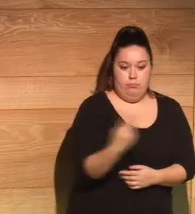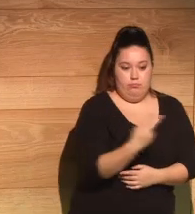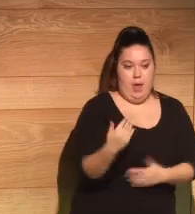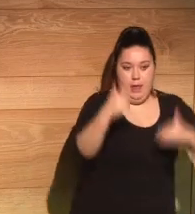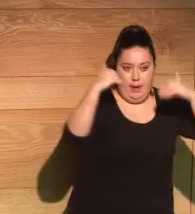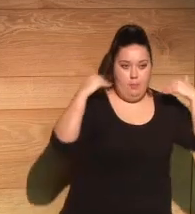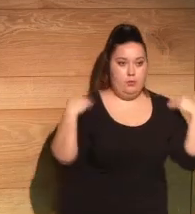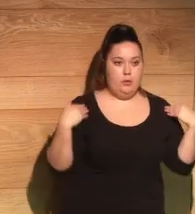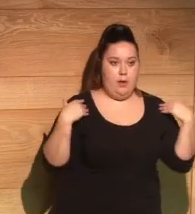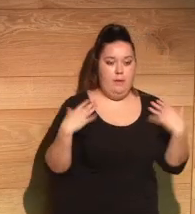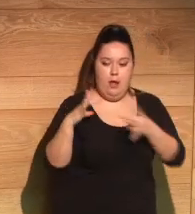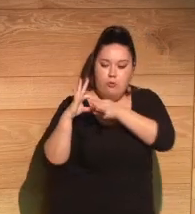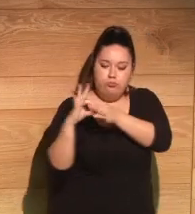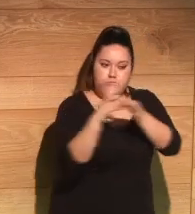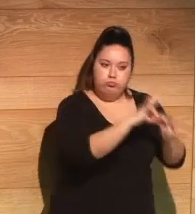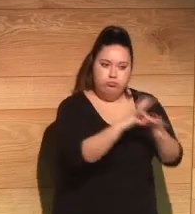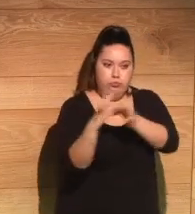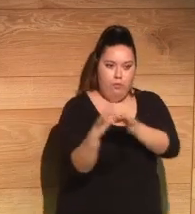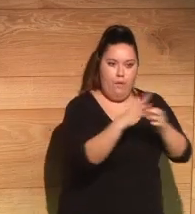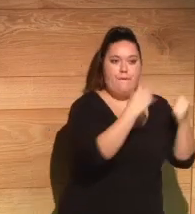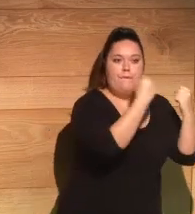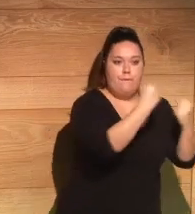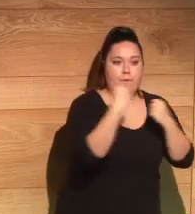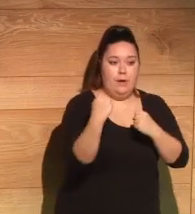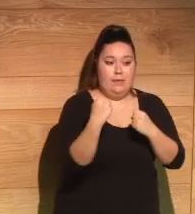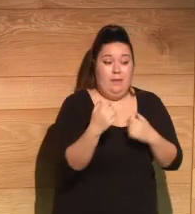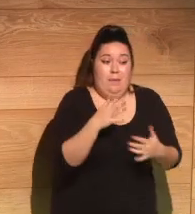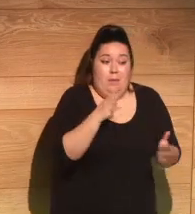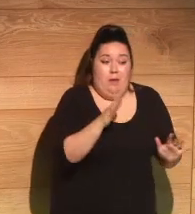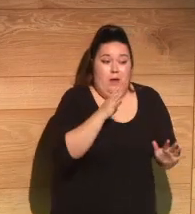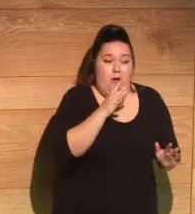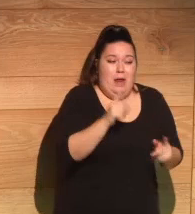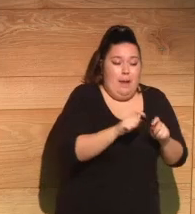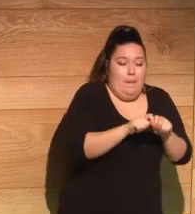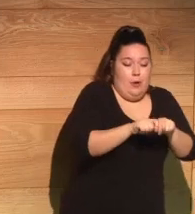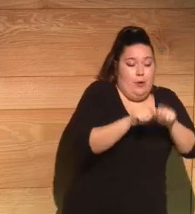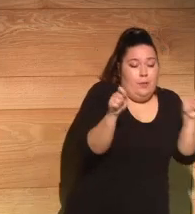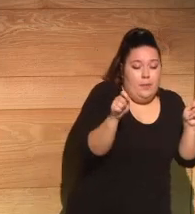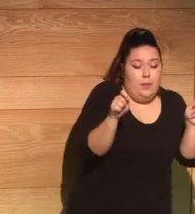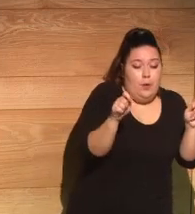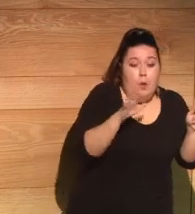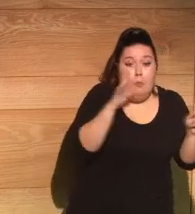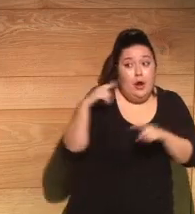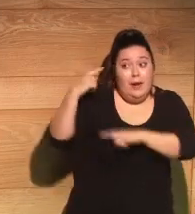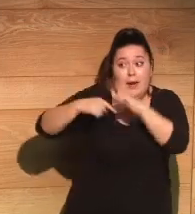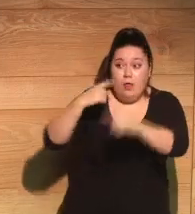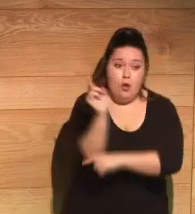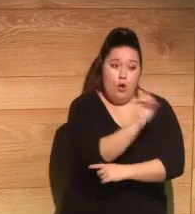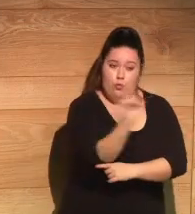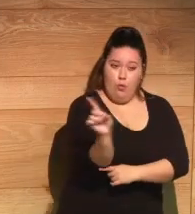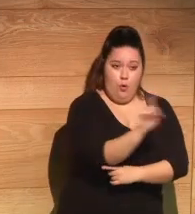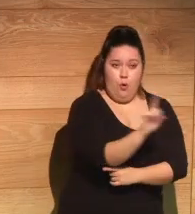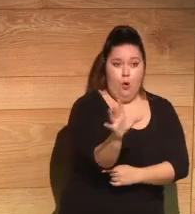establecer lazos muy fuertes que sí se están rompiendo, pero no por las generaciones, se están rompiendo